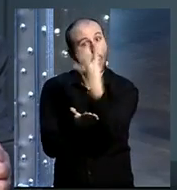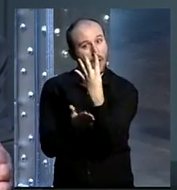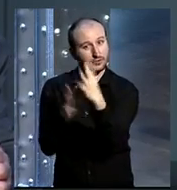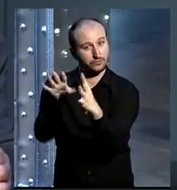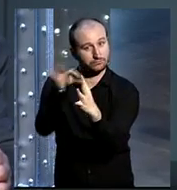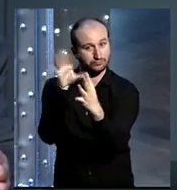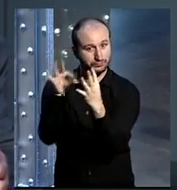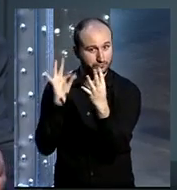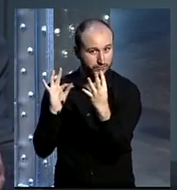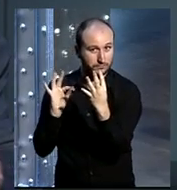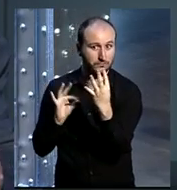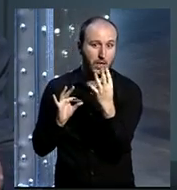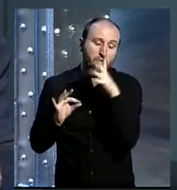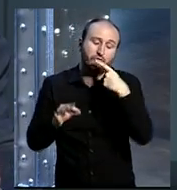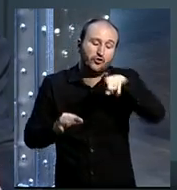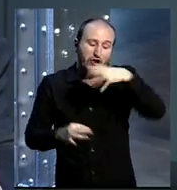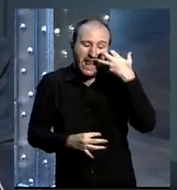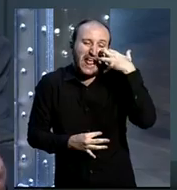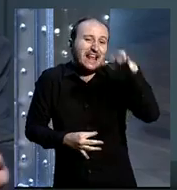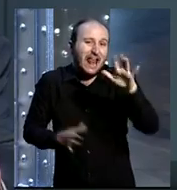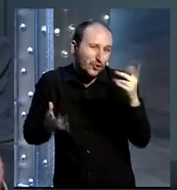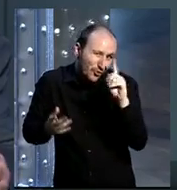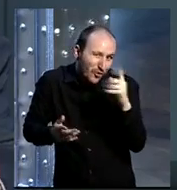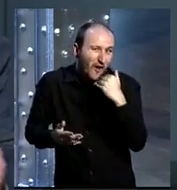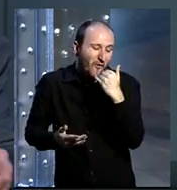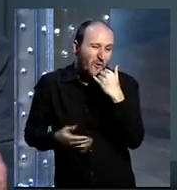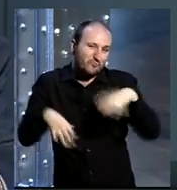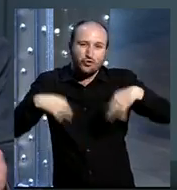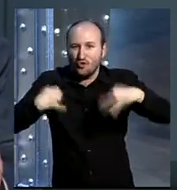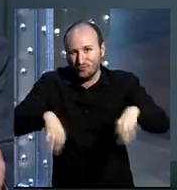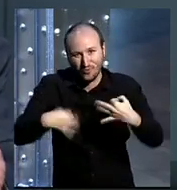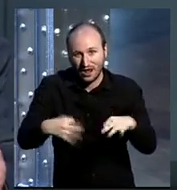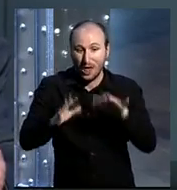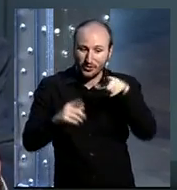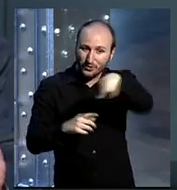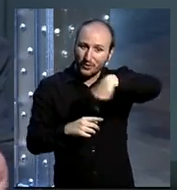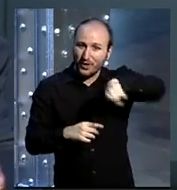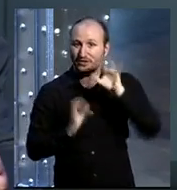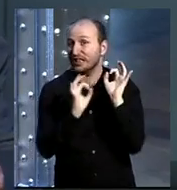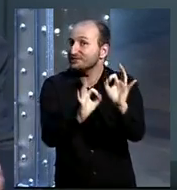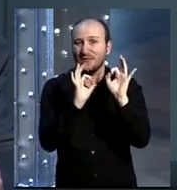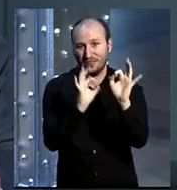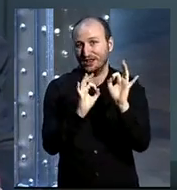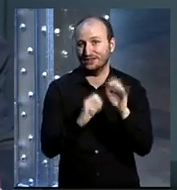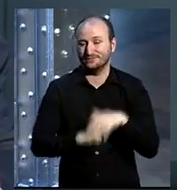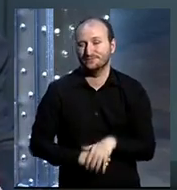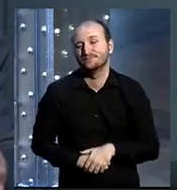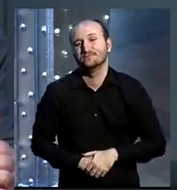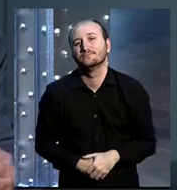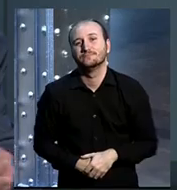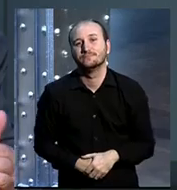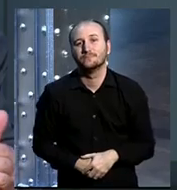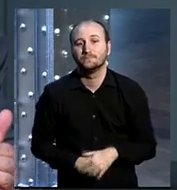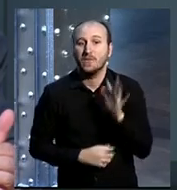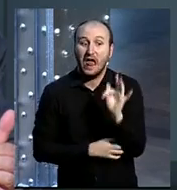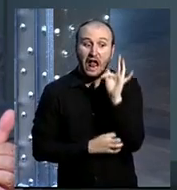que, en fin, tampoco hemos sido muy originales, pero tienen una especificidad y un eso muy relevante, ¿no? Y